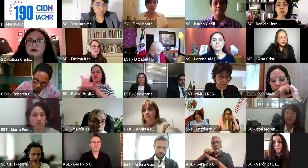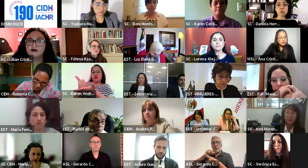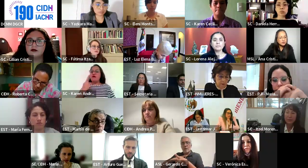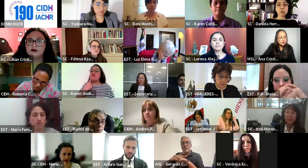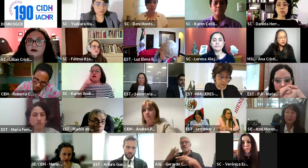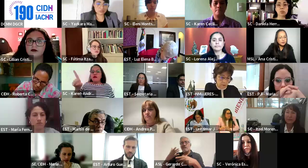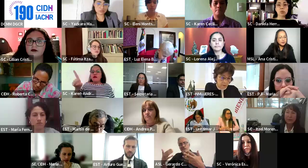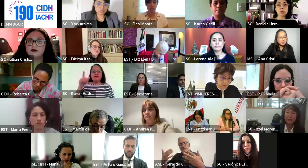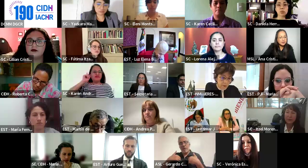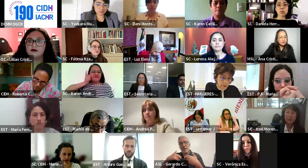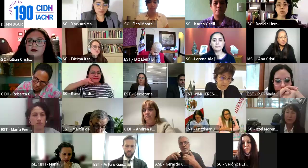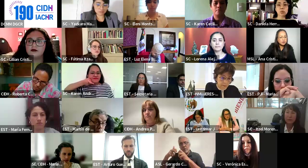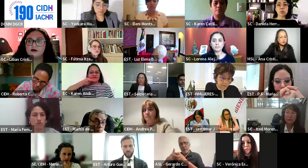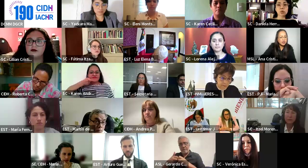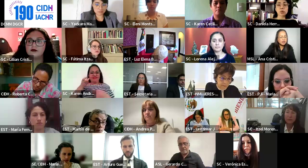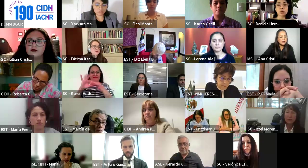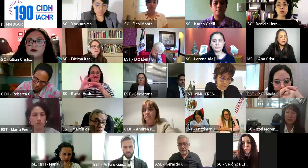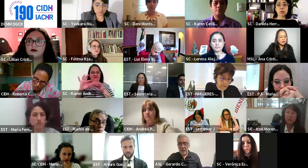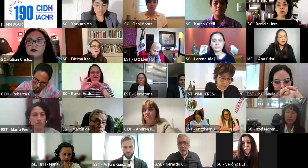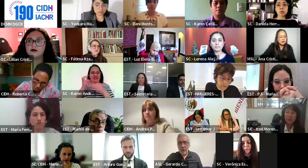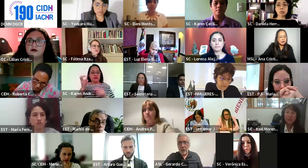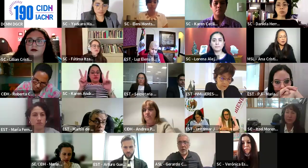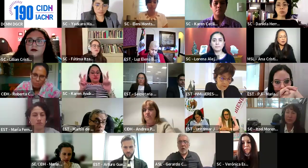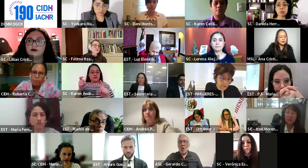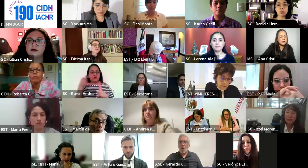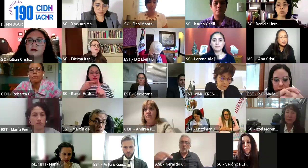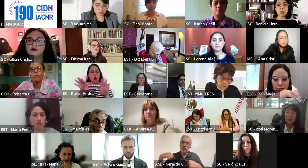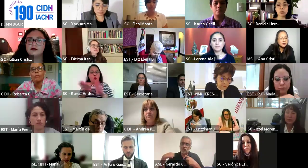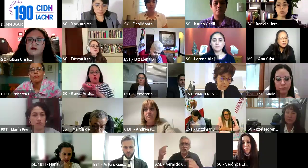El 9 de agosto traté de pedir ayuda y de